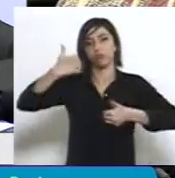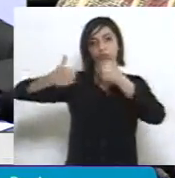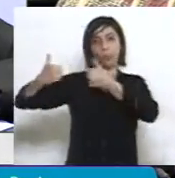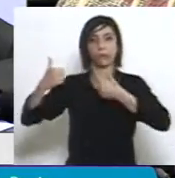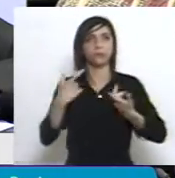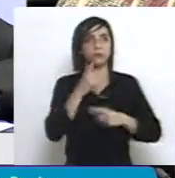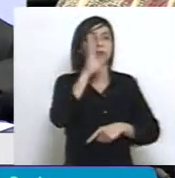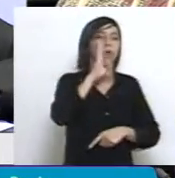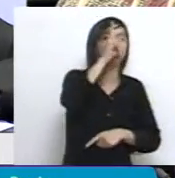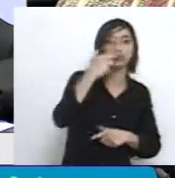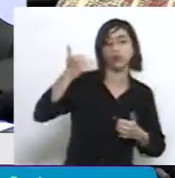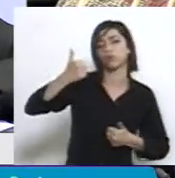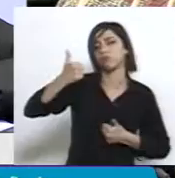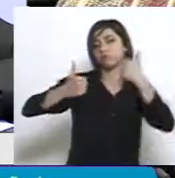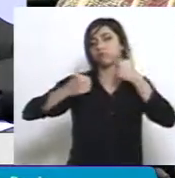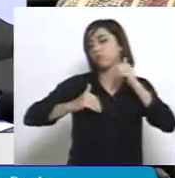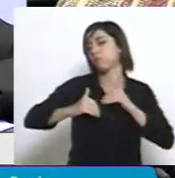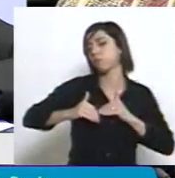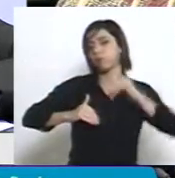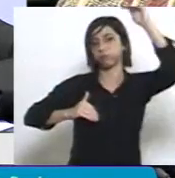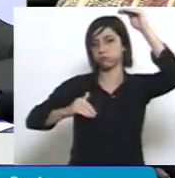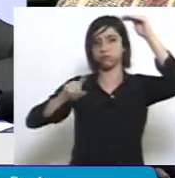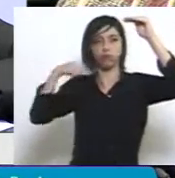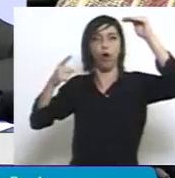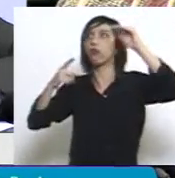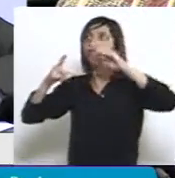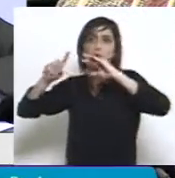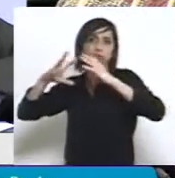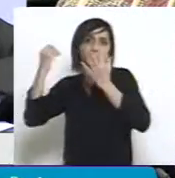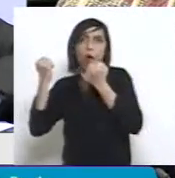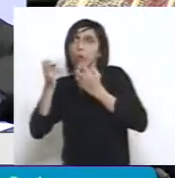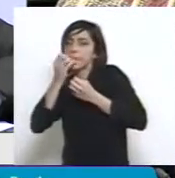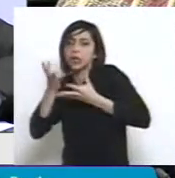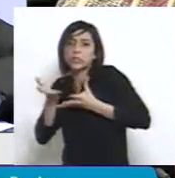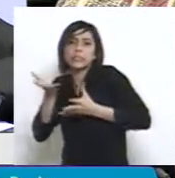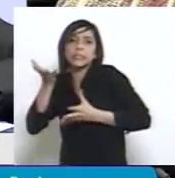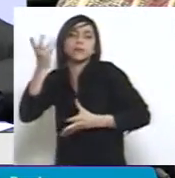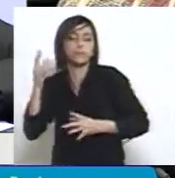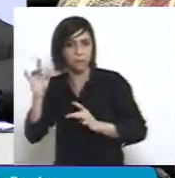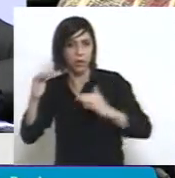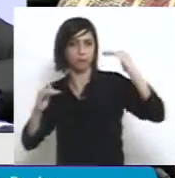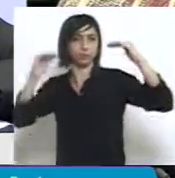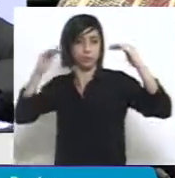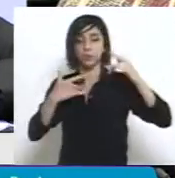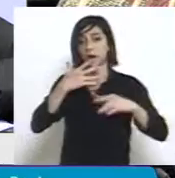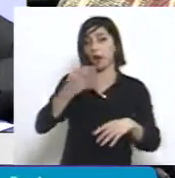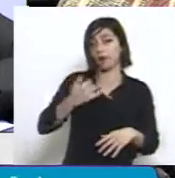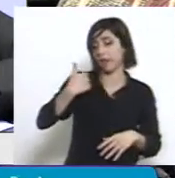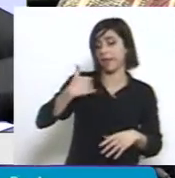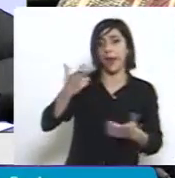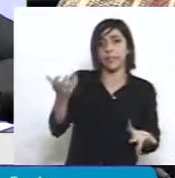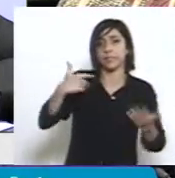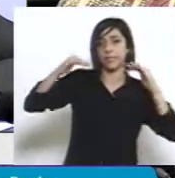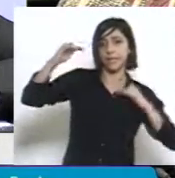Unidos respecto del resto del mundo desarrollado, que tiene impacto significativo sobre la Argentina. Y por